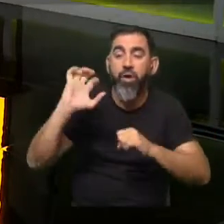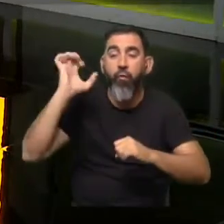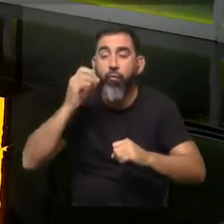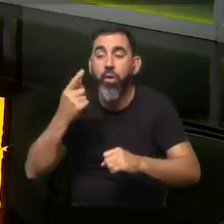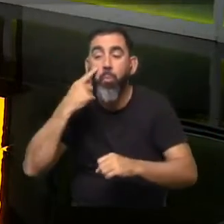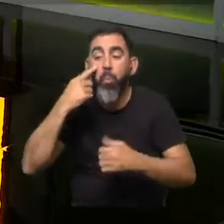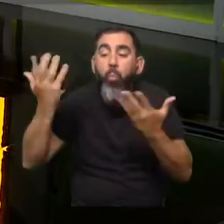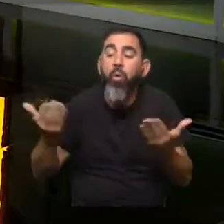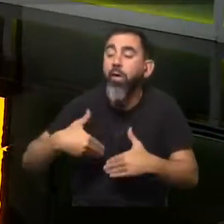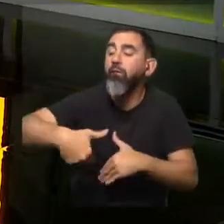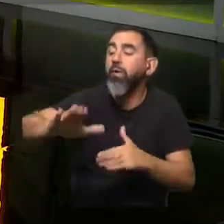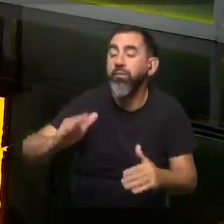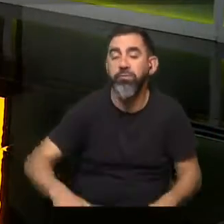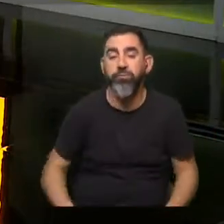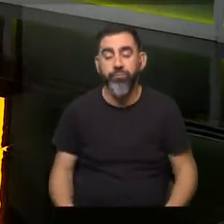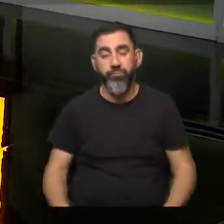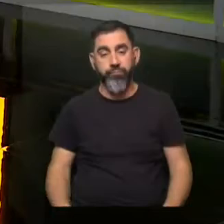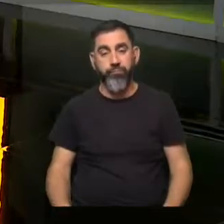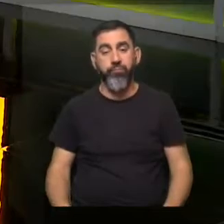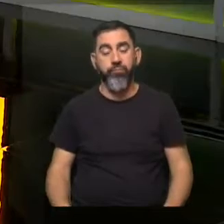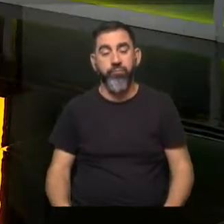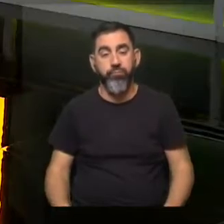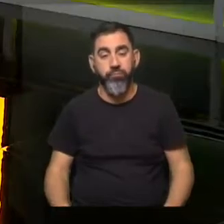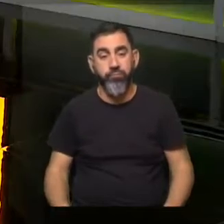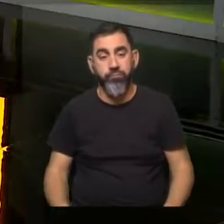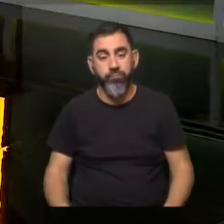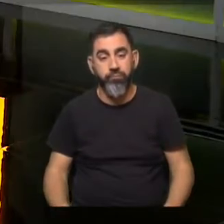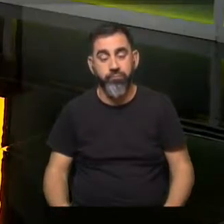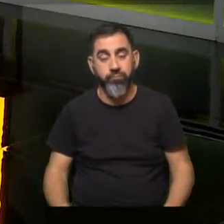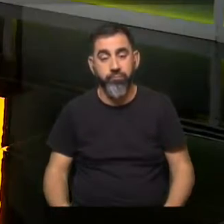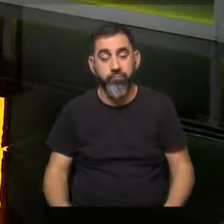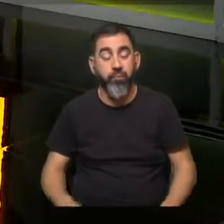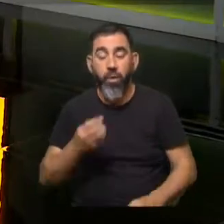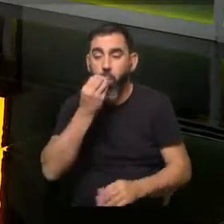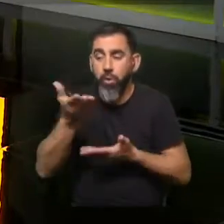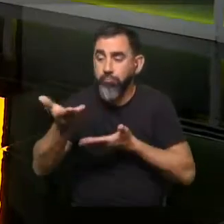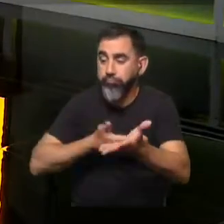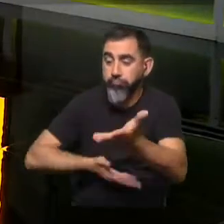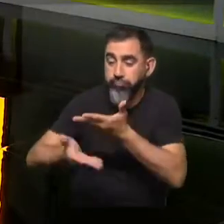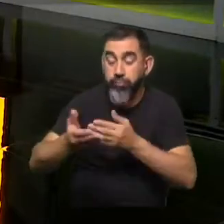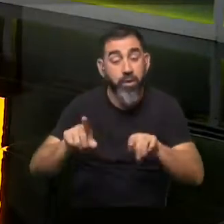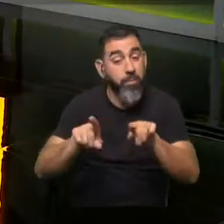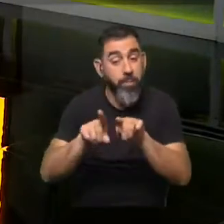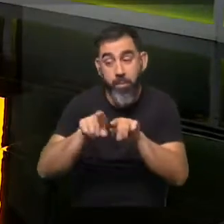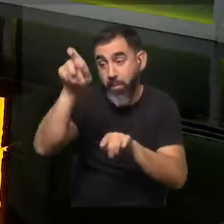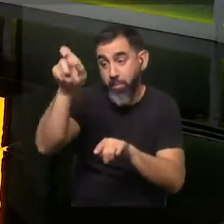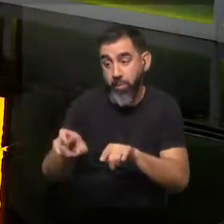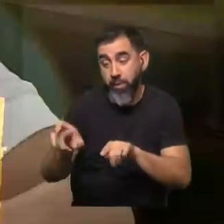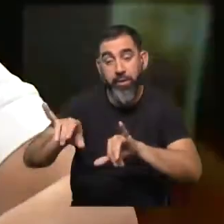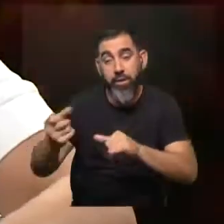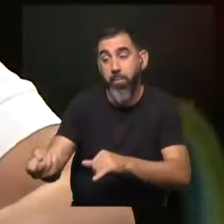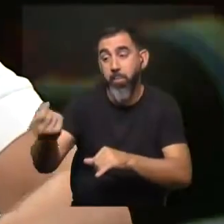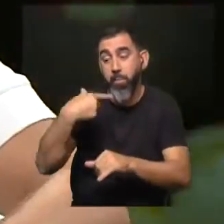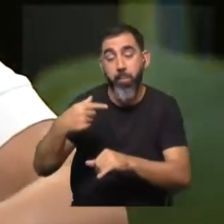porque en definitiva los azúcares... y esa interacción es maravillosa, claro. Bueno, y esa misma persona ya me mandó ayer